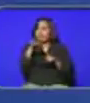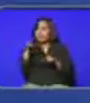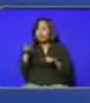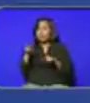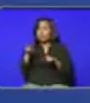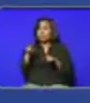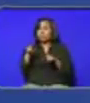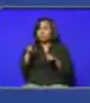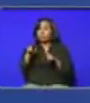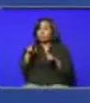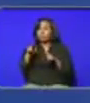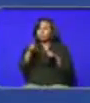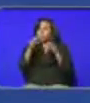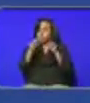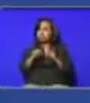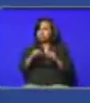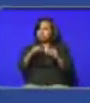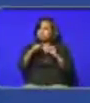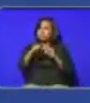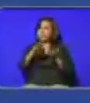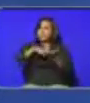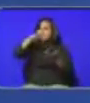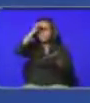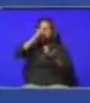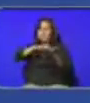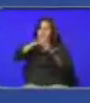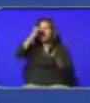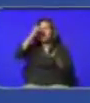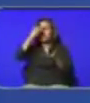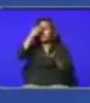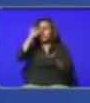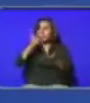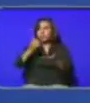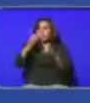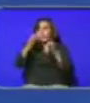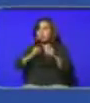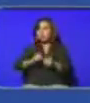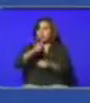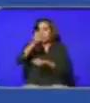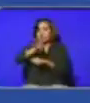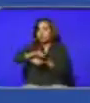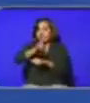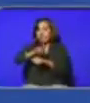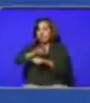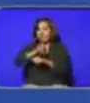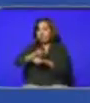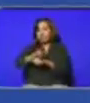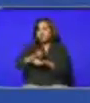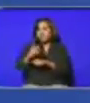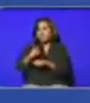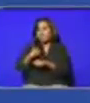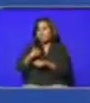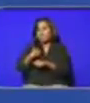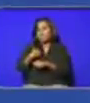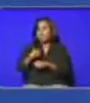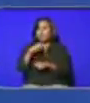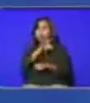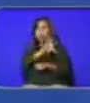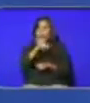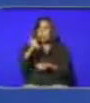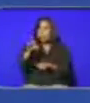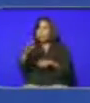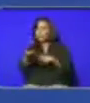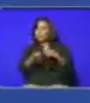emprendedurismo, porque estos jóvenes pueden salir con las competencias incluso para generar su propio negocio sin solamente estar pensando